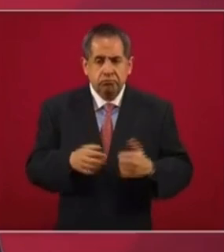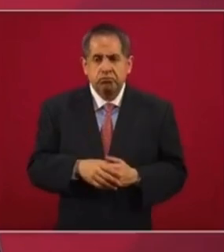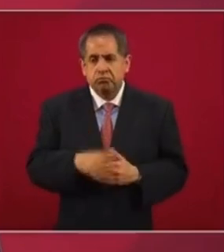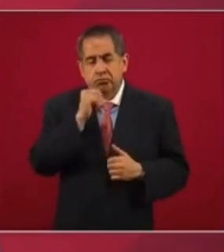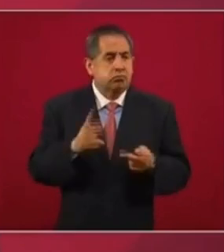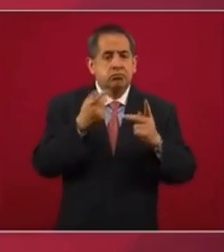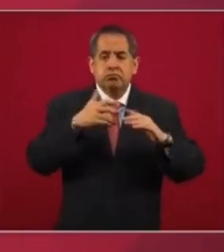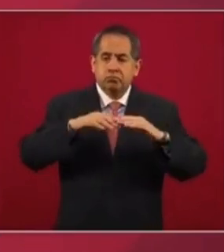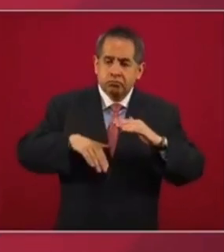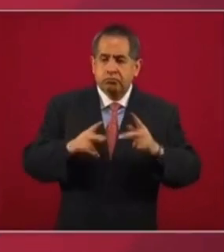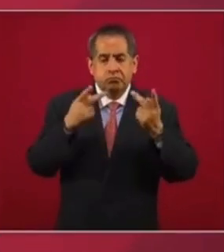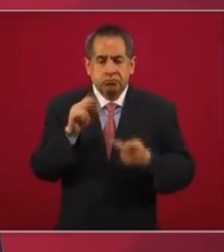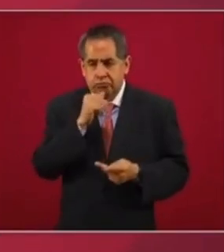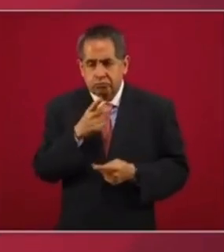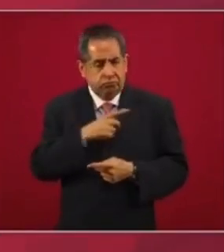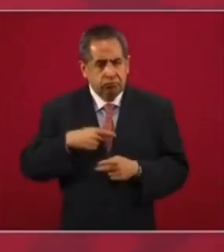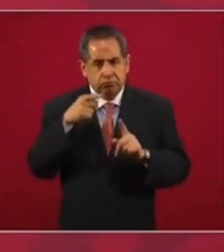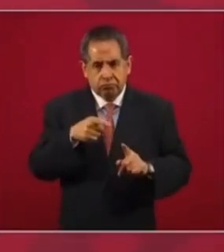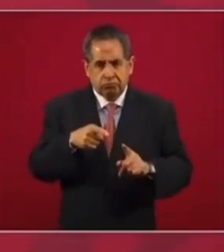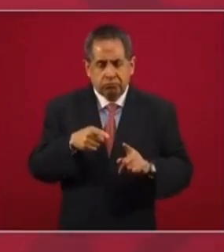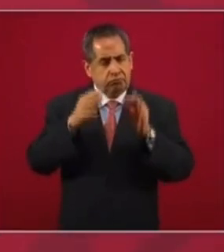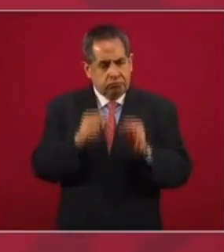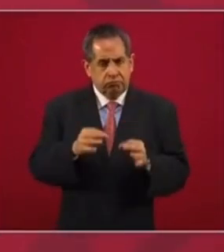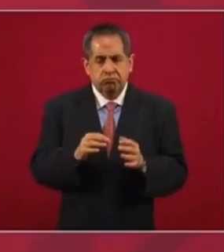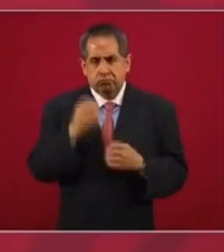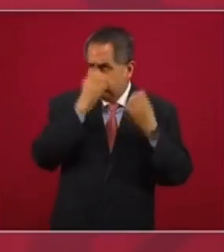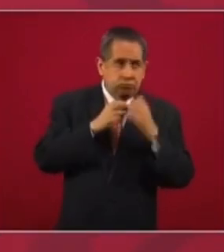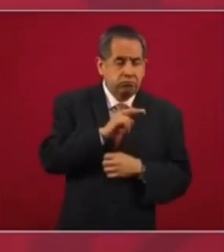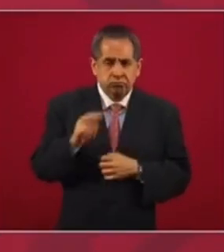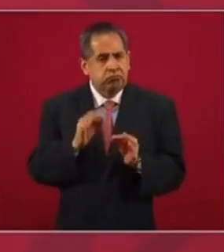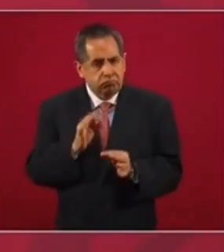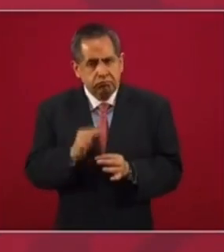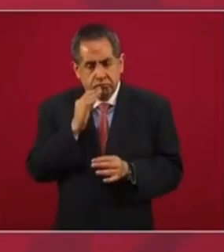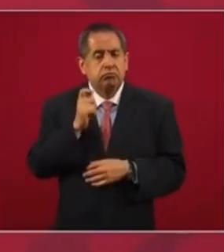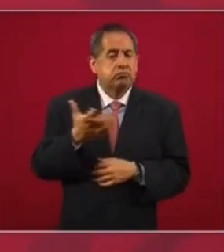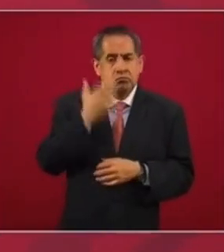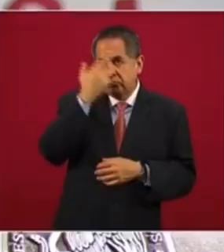sea, no podríamos hacerlo. Tiene que ser formal, tiene que ser un avalúo